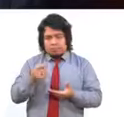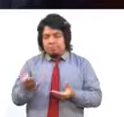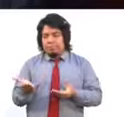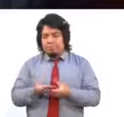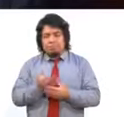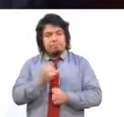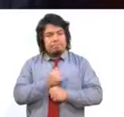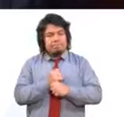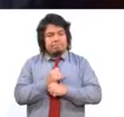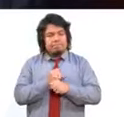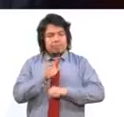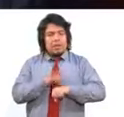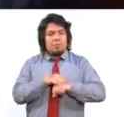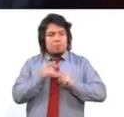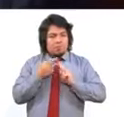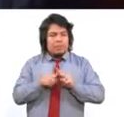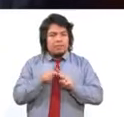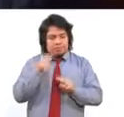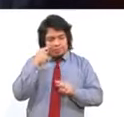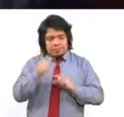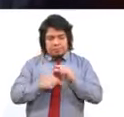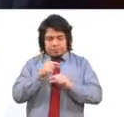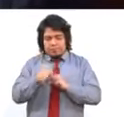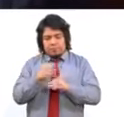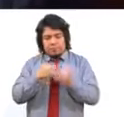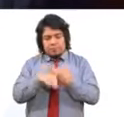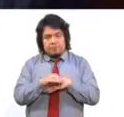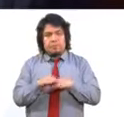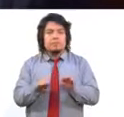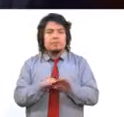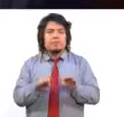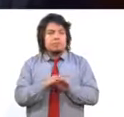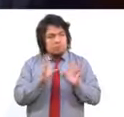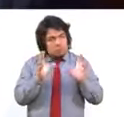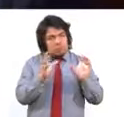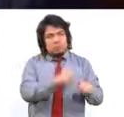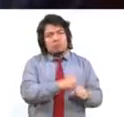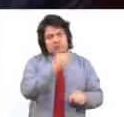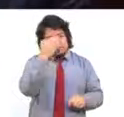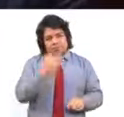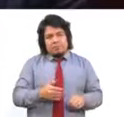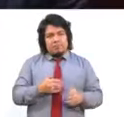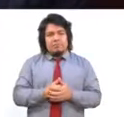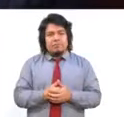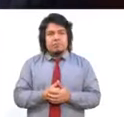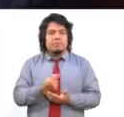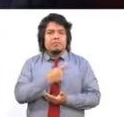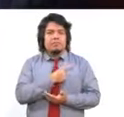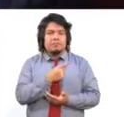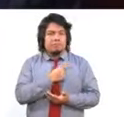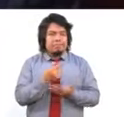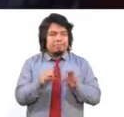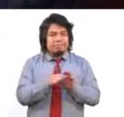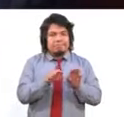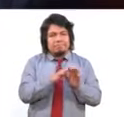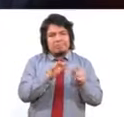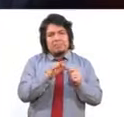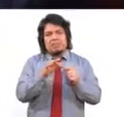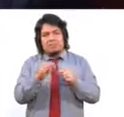investigación que se abre a partir de ahí para poder hacer pues las detenciones. Finalmente, la orientación en donde no solamente